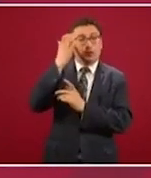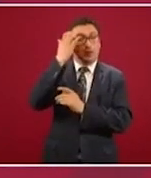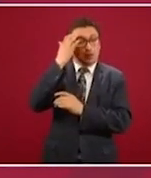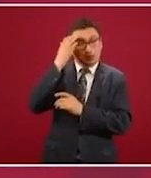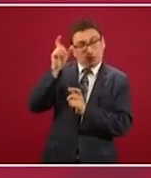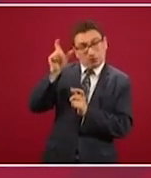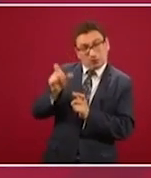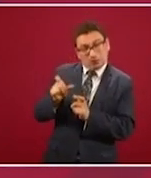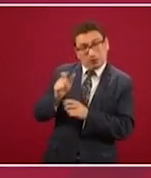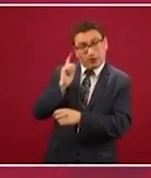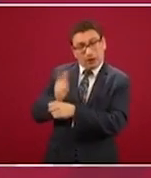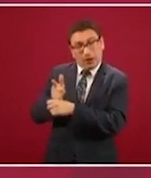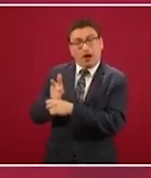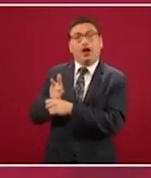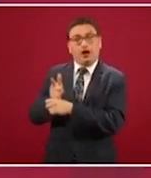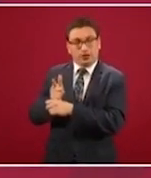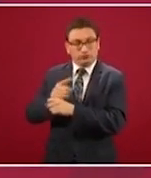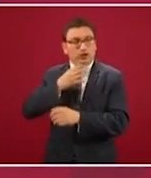nos avise